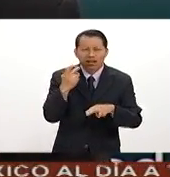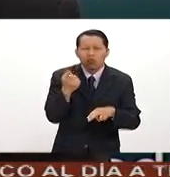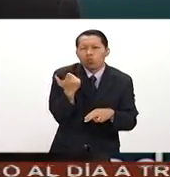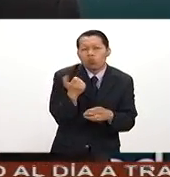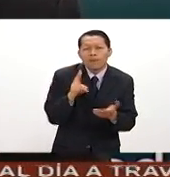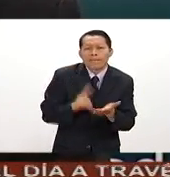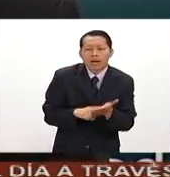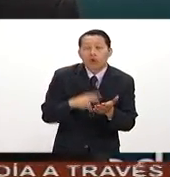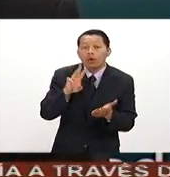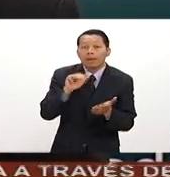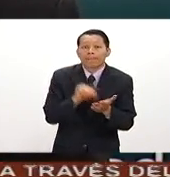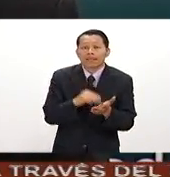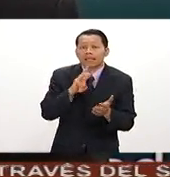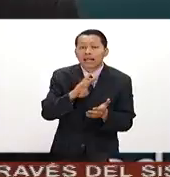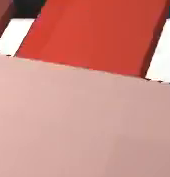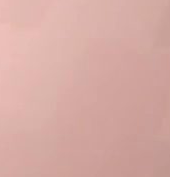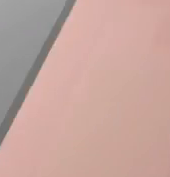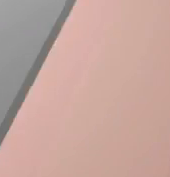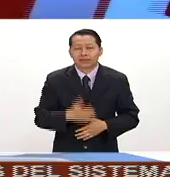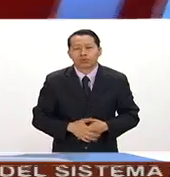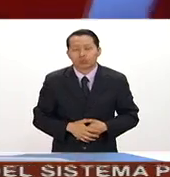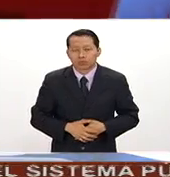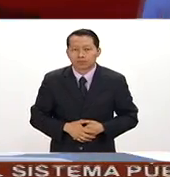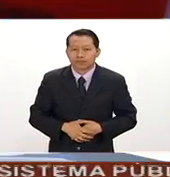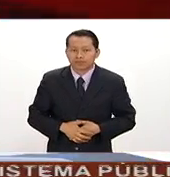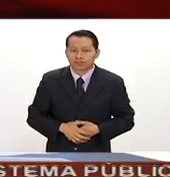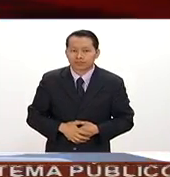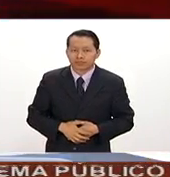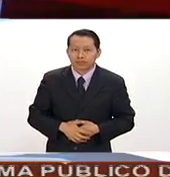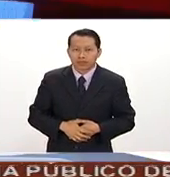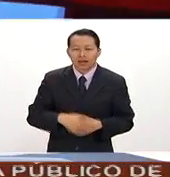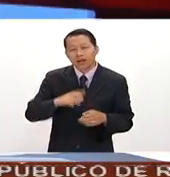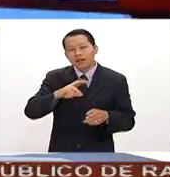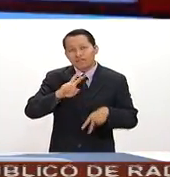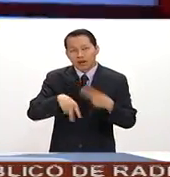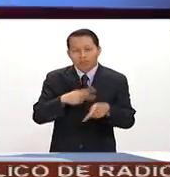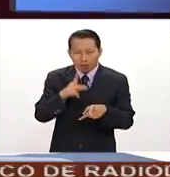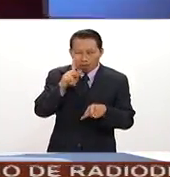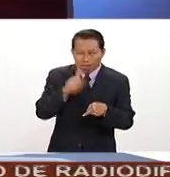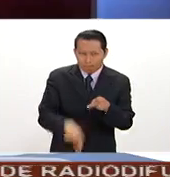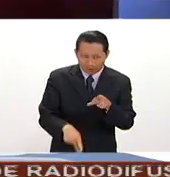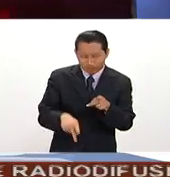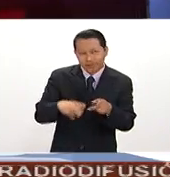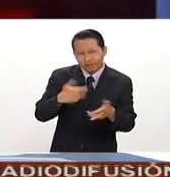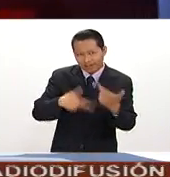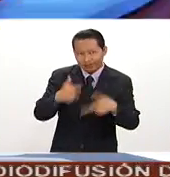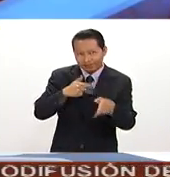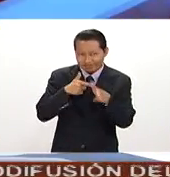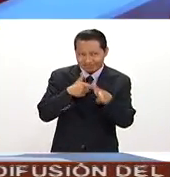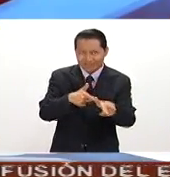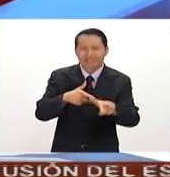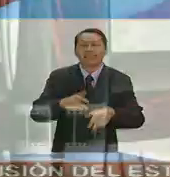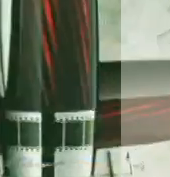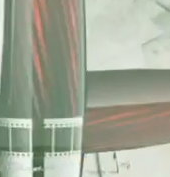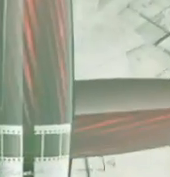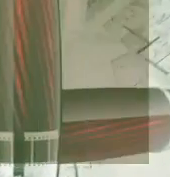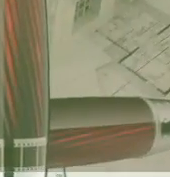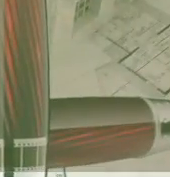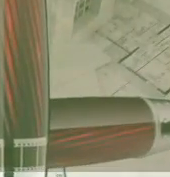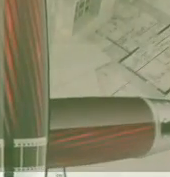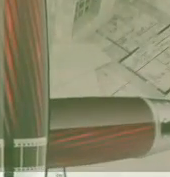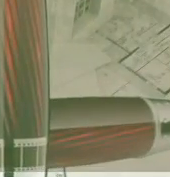de 3,300 pesos. Vamos a hacer una breve pausa, regresamos. Esto es México al Día.